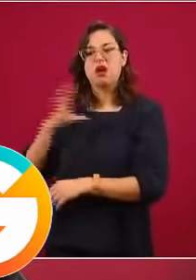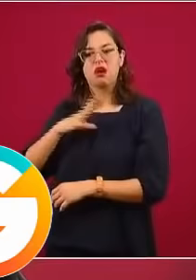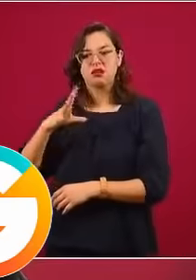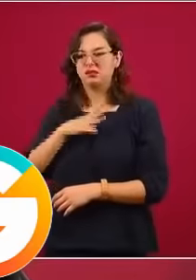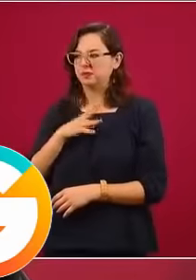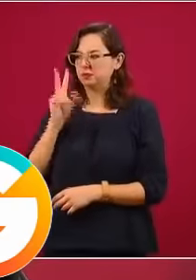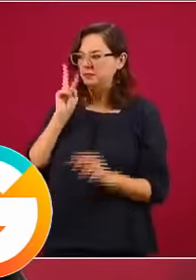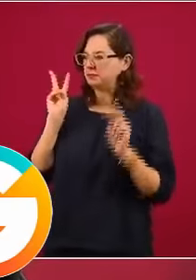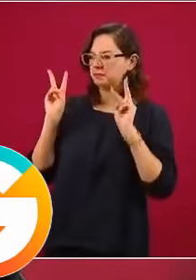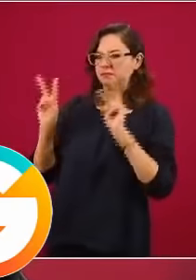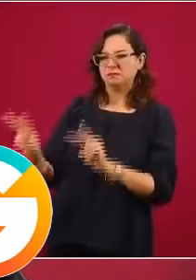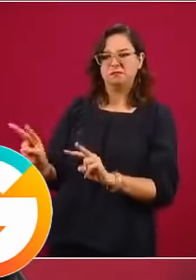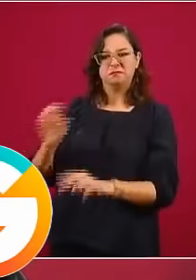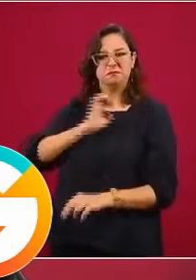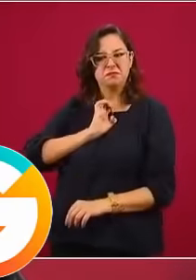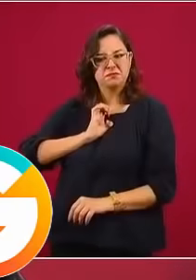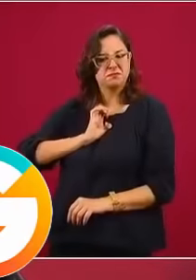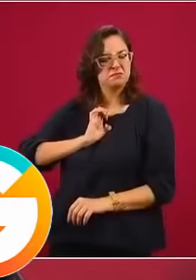estigmatizar